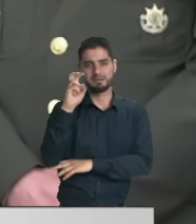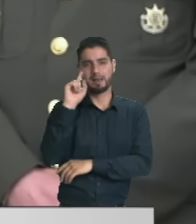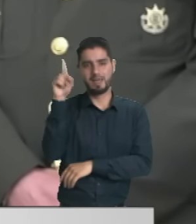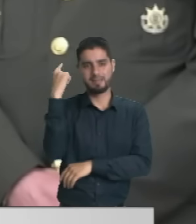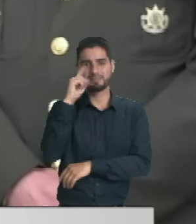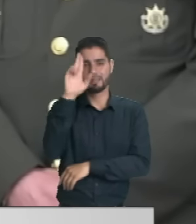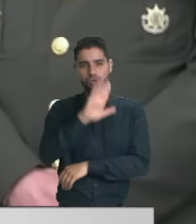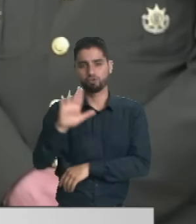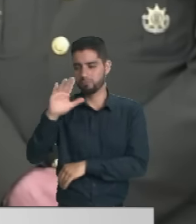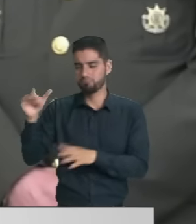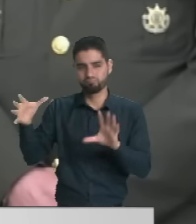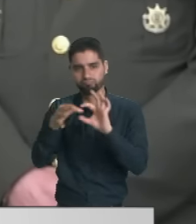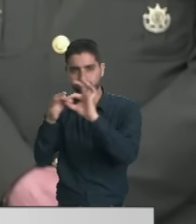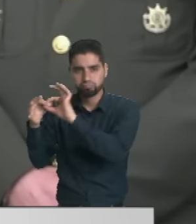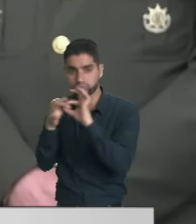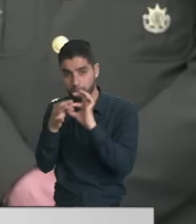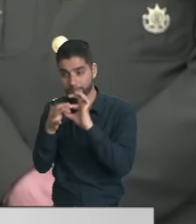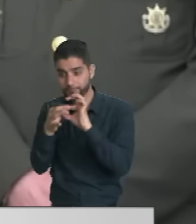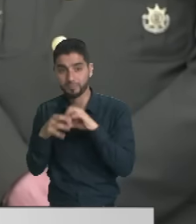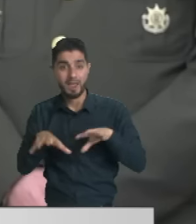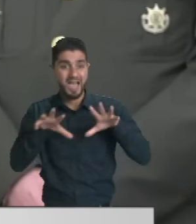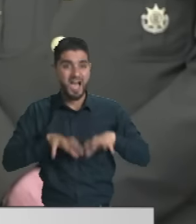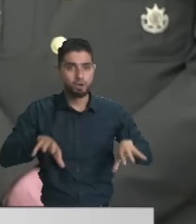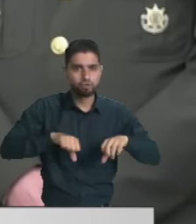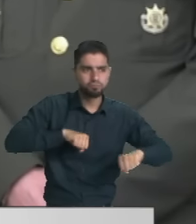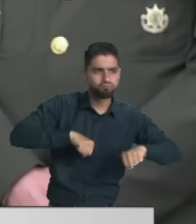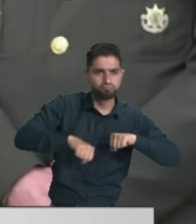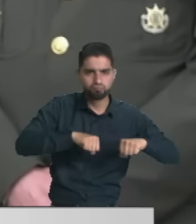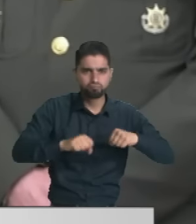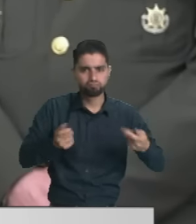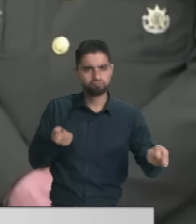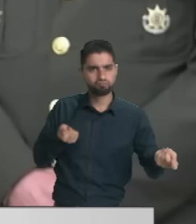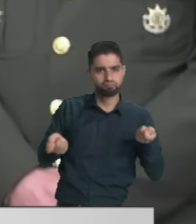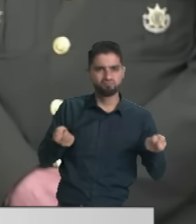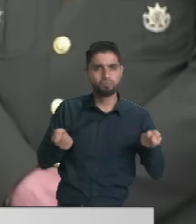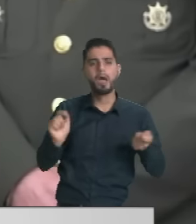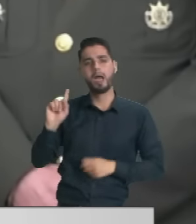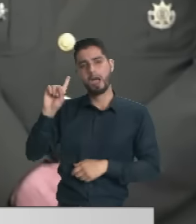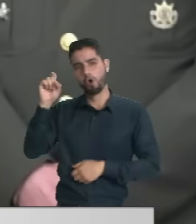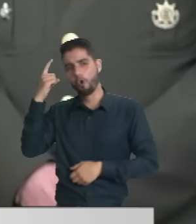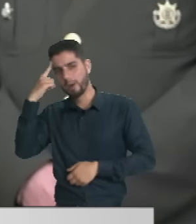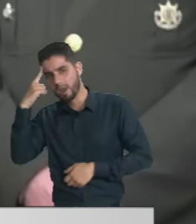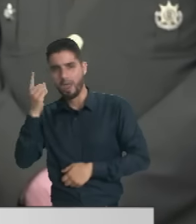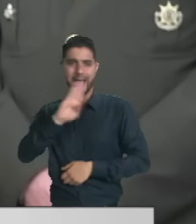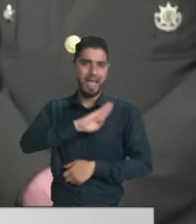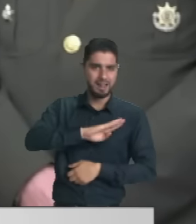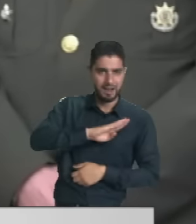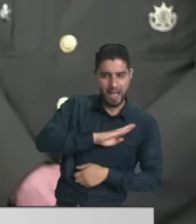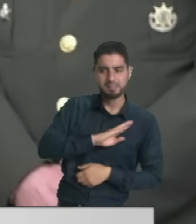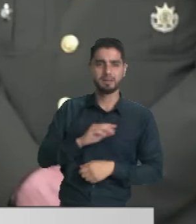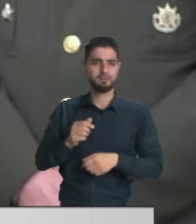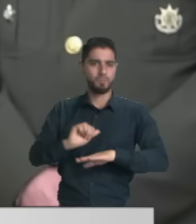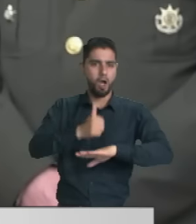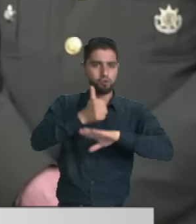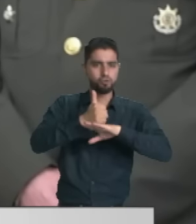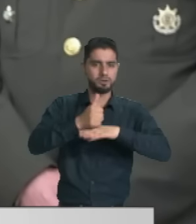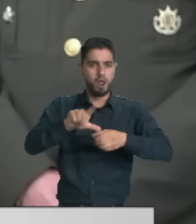de acciones, las cuales serán coordinadas con alcaldes y gobernadores y autoridades locales y